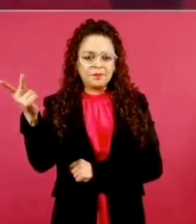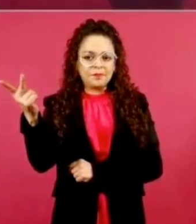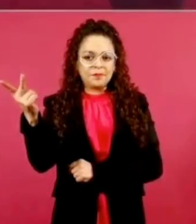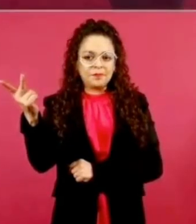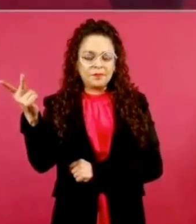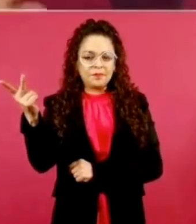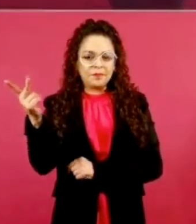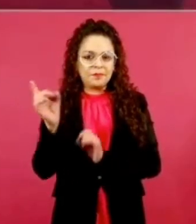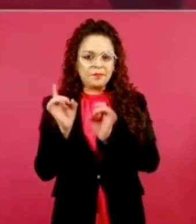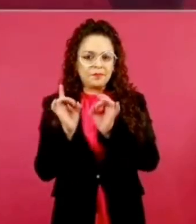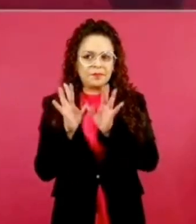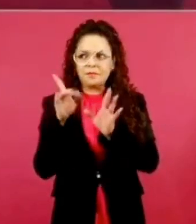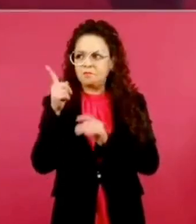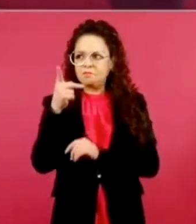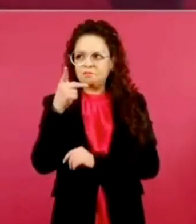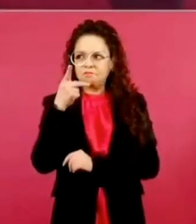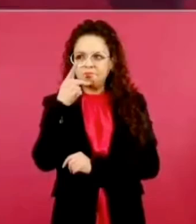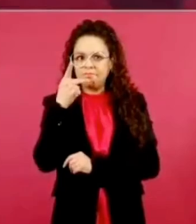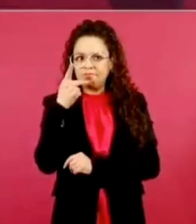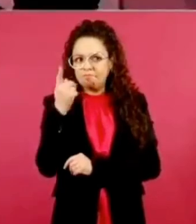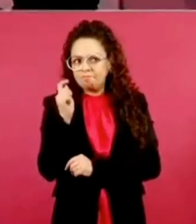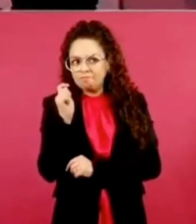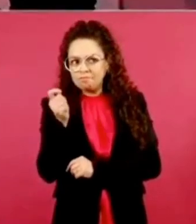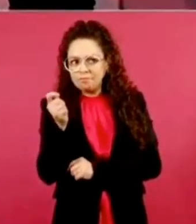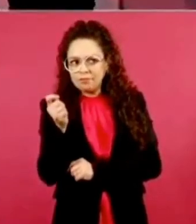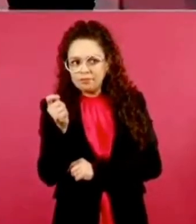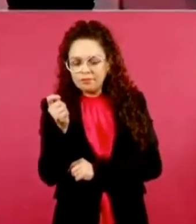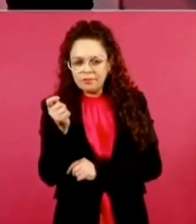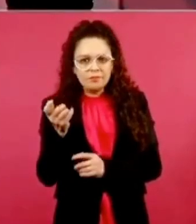Y de repente que se enoja.